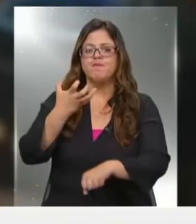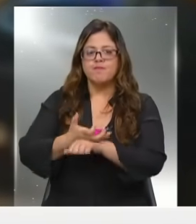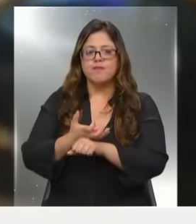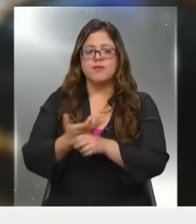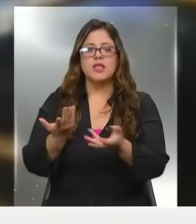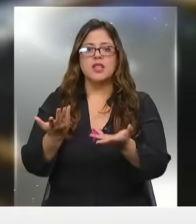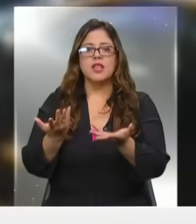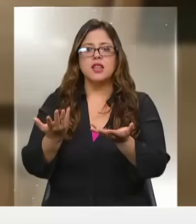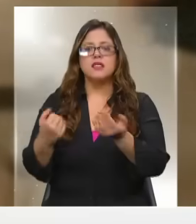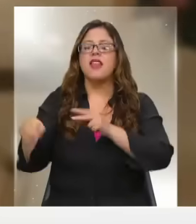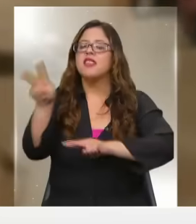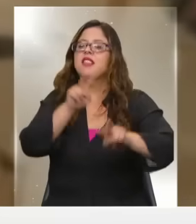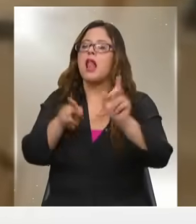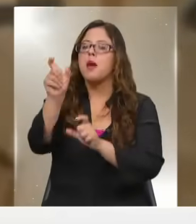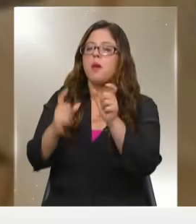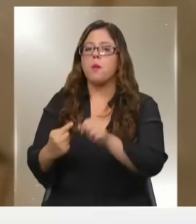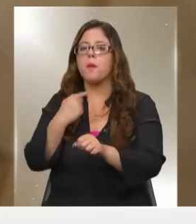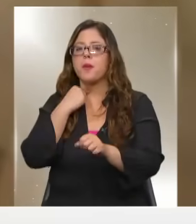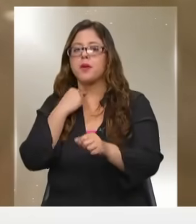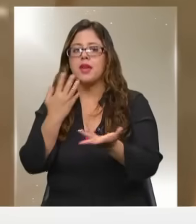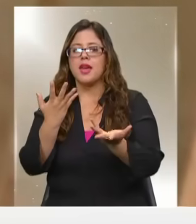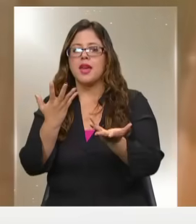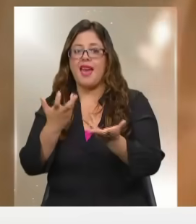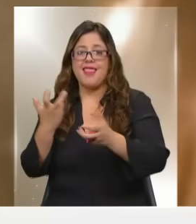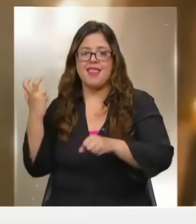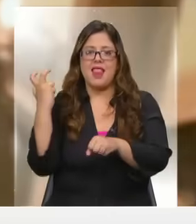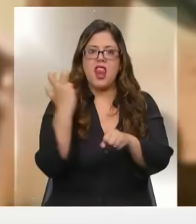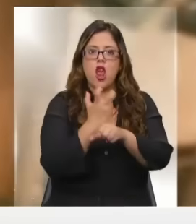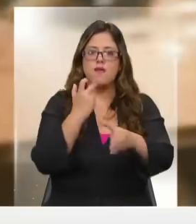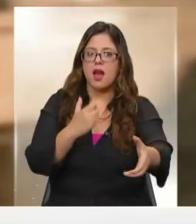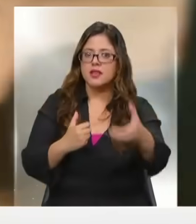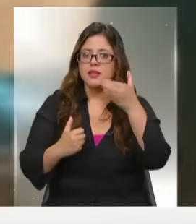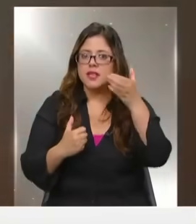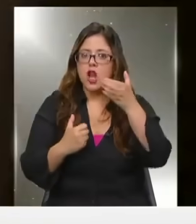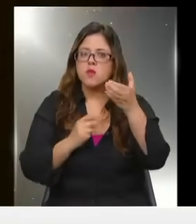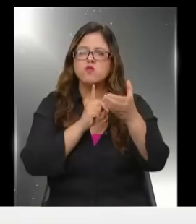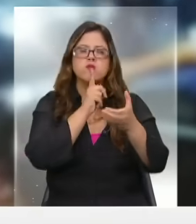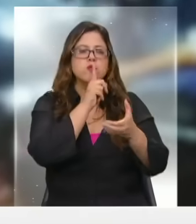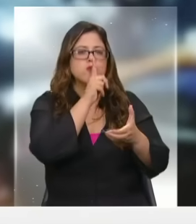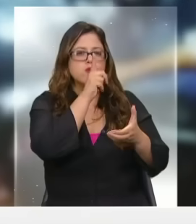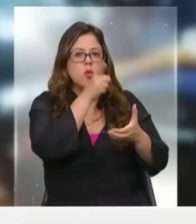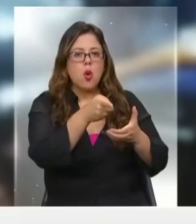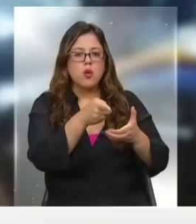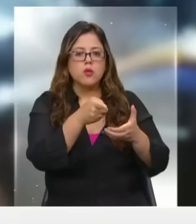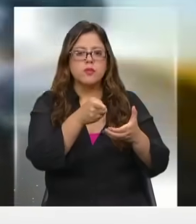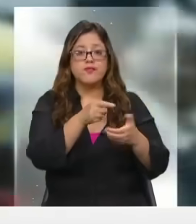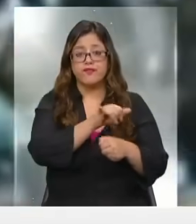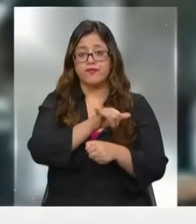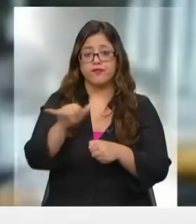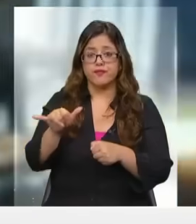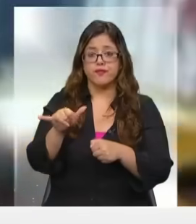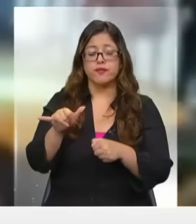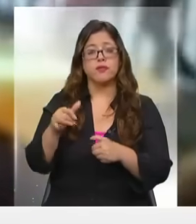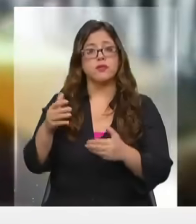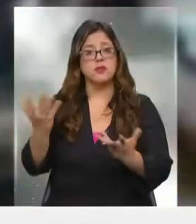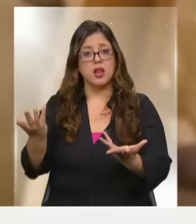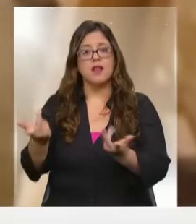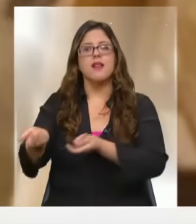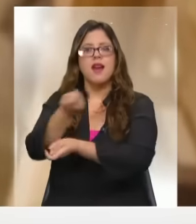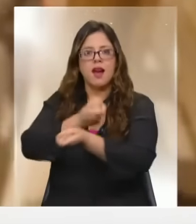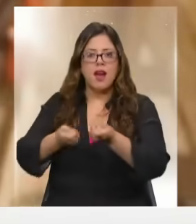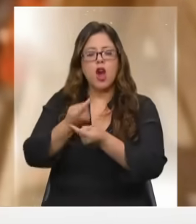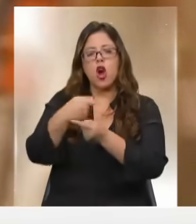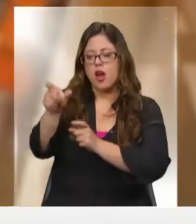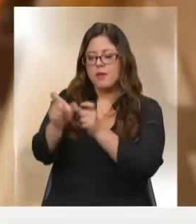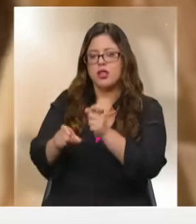Distraen a sus víctimas hasta que logran su cometido, robar teléfonos de alta gama, que más tarde reducirán junto a sus